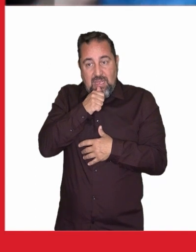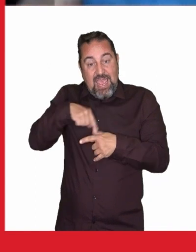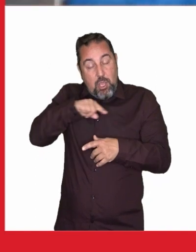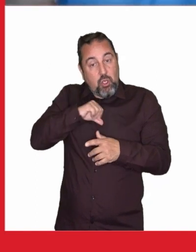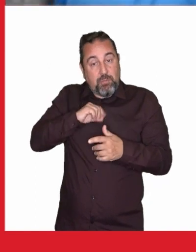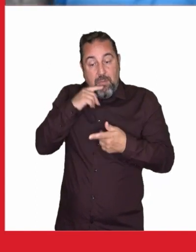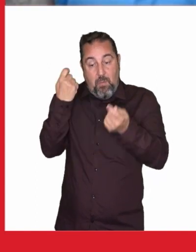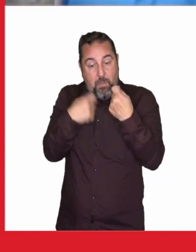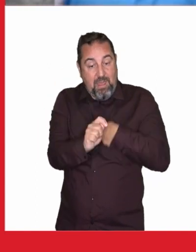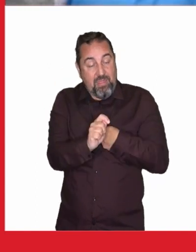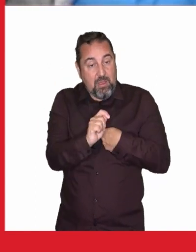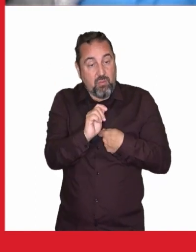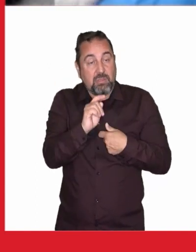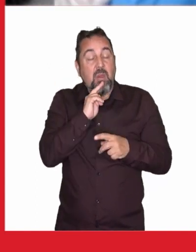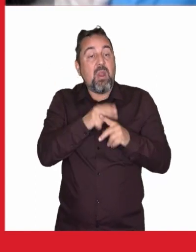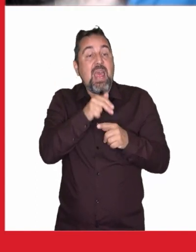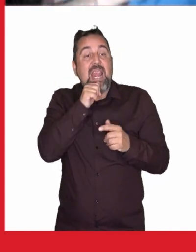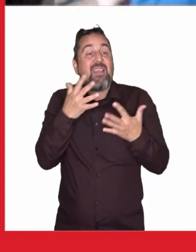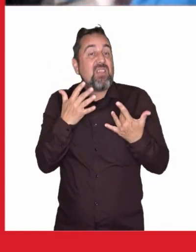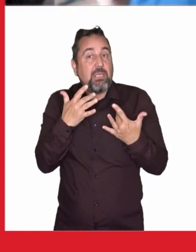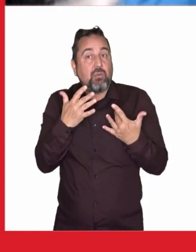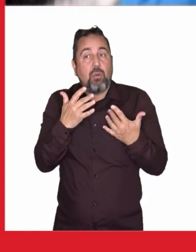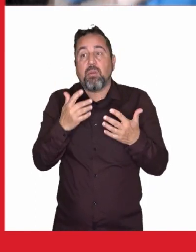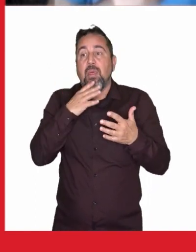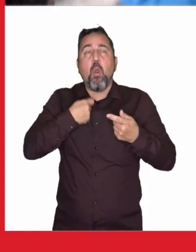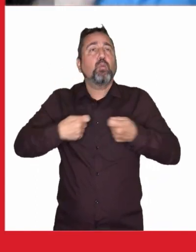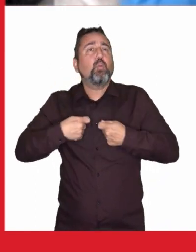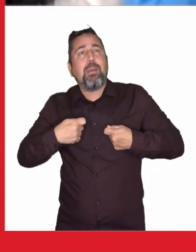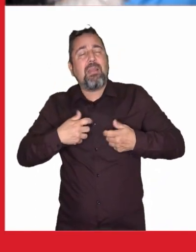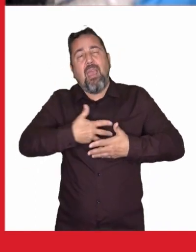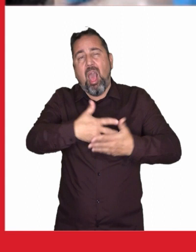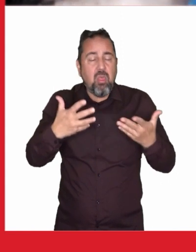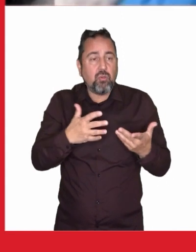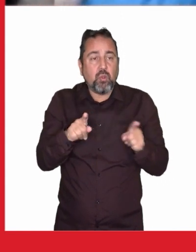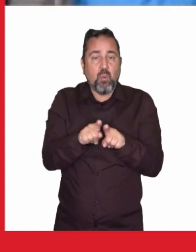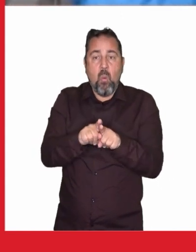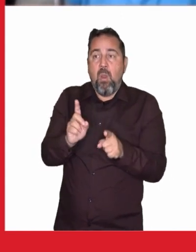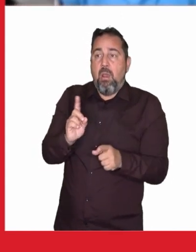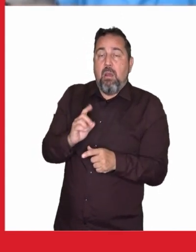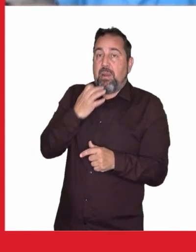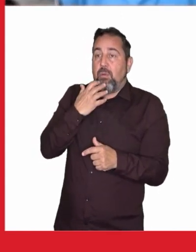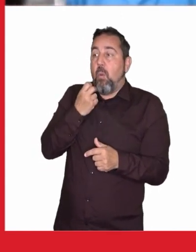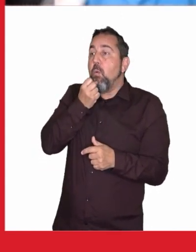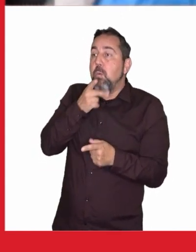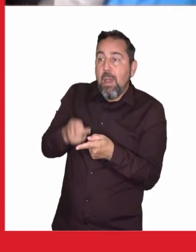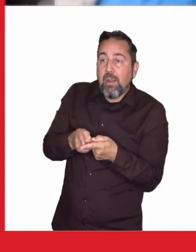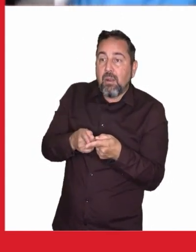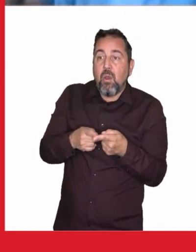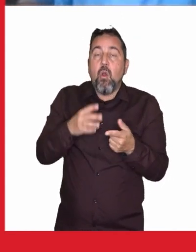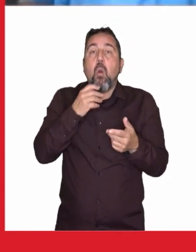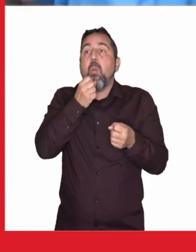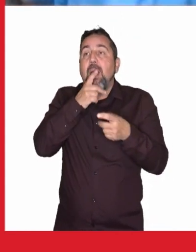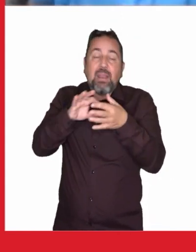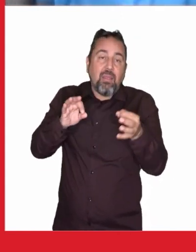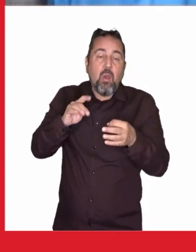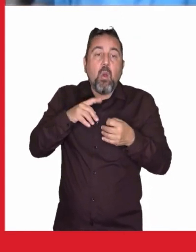de los fabricantes de bebidas, pues el margen que ellos tienen cuando venden un refresco a una gran cadena de supermercados no es el mismo que cuando